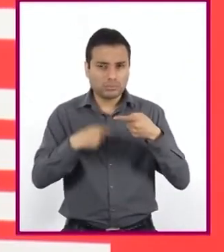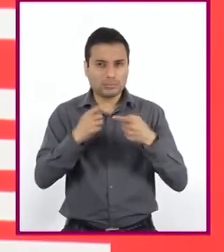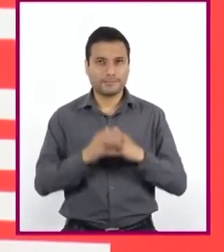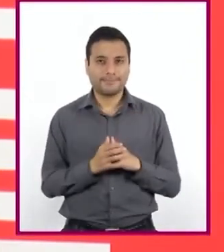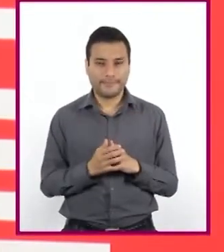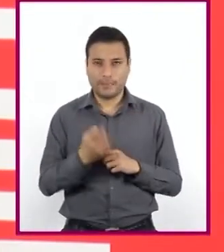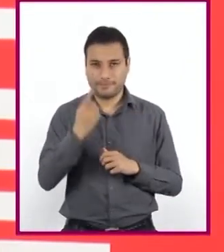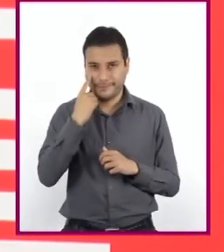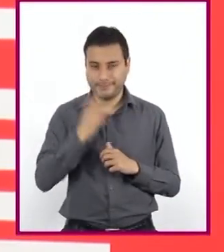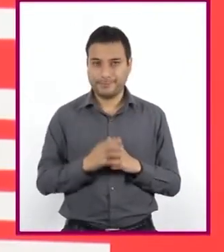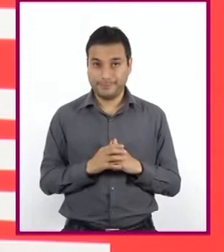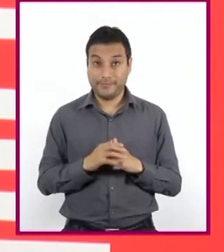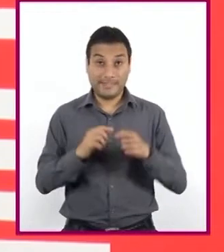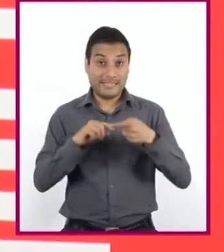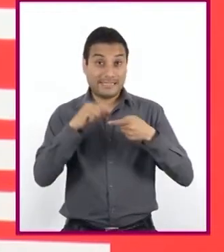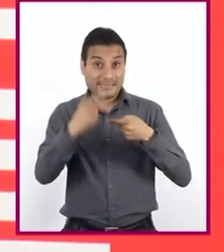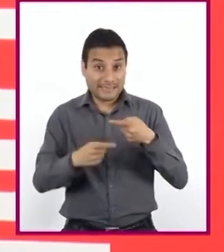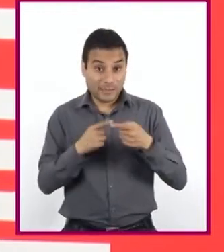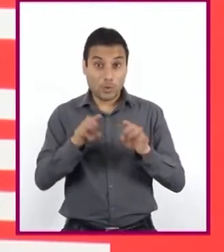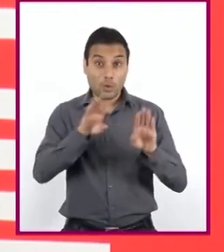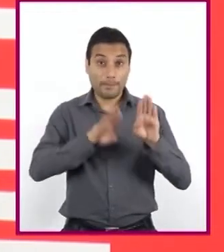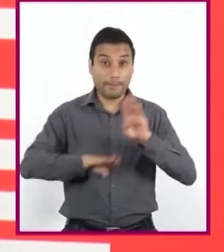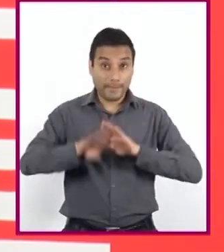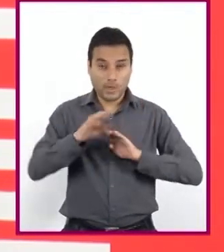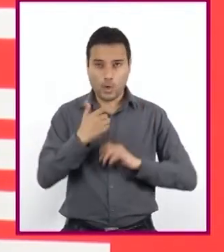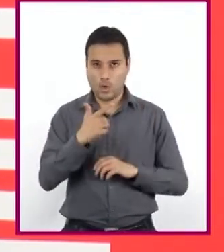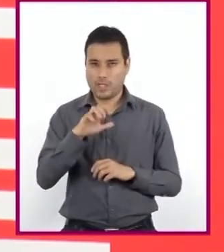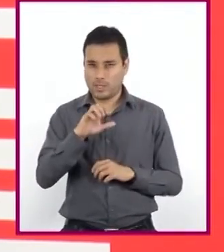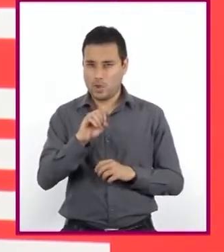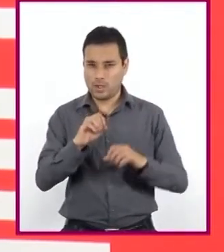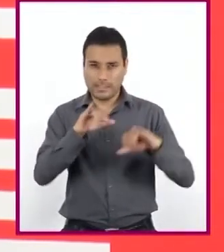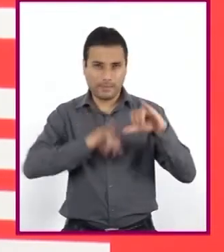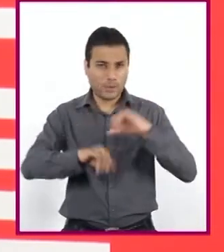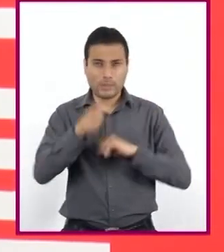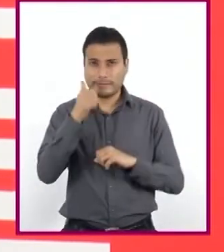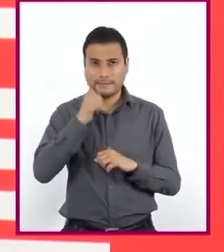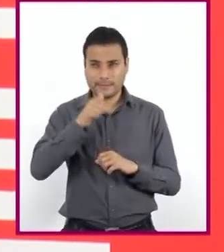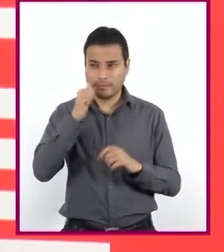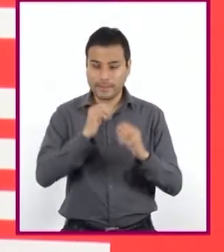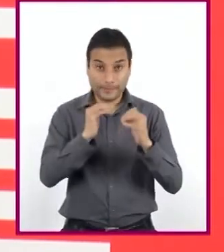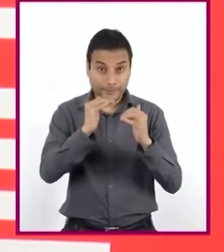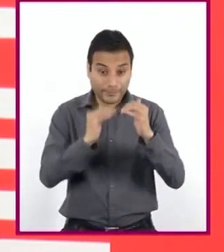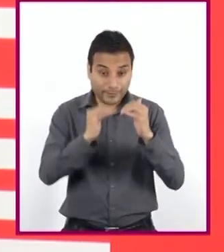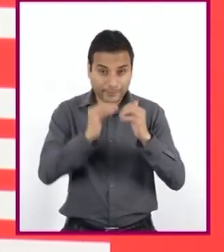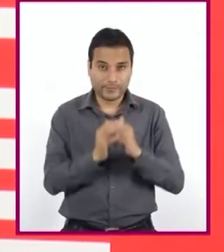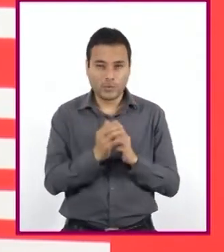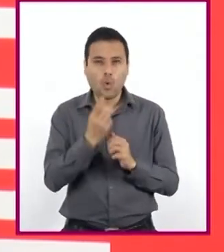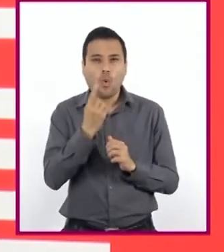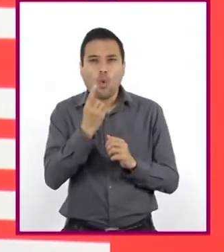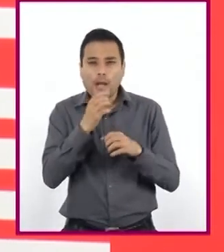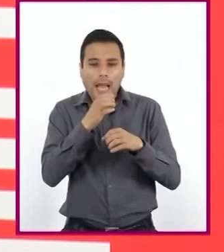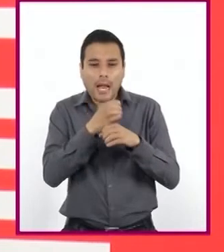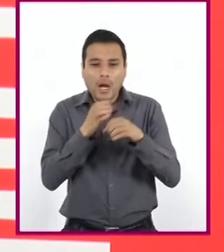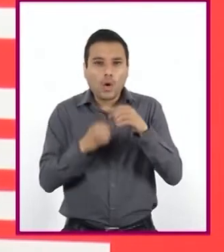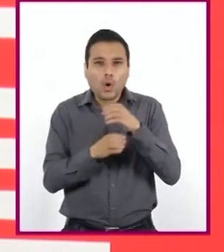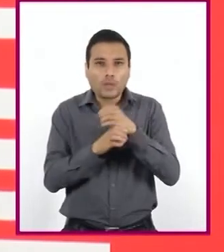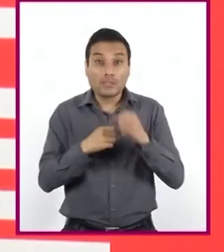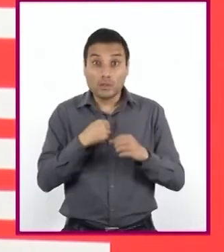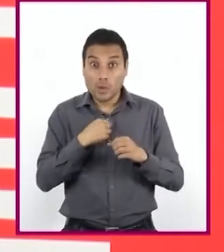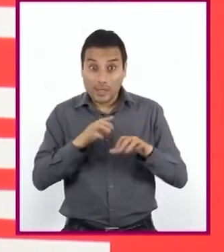los ciclos biogeoquímicos están en equilibrio dinámico y modificar una sola parte de cada uno de